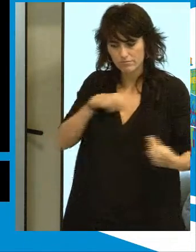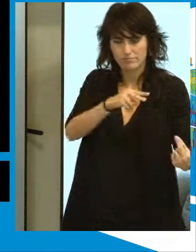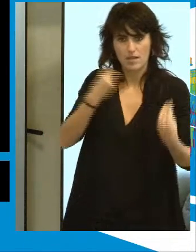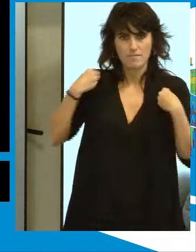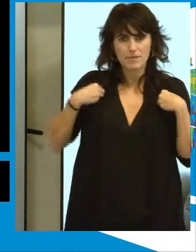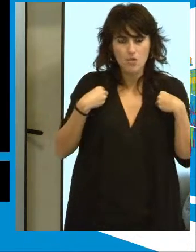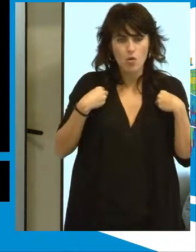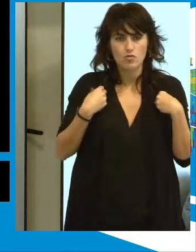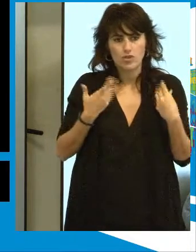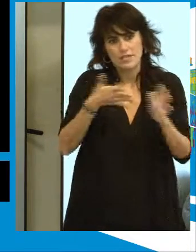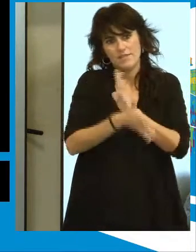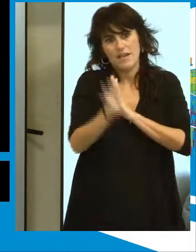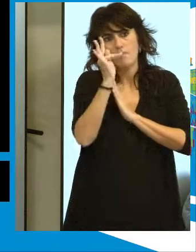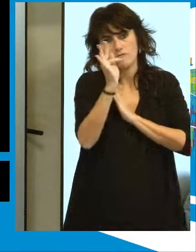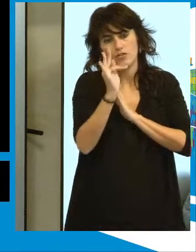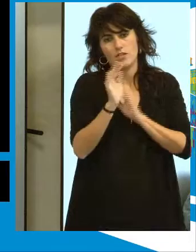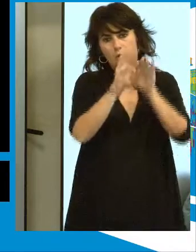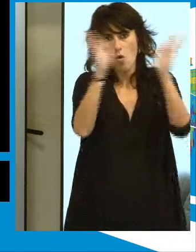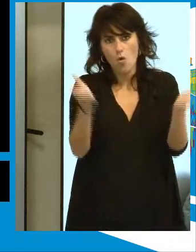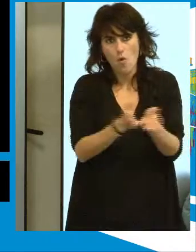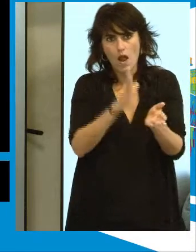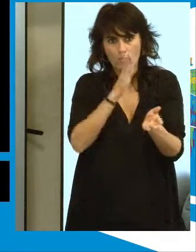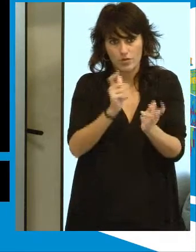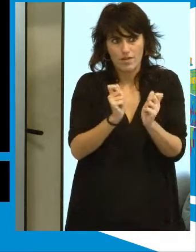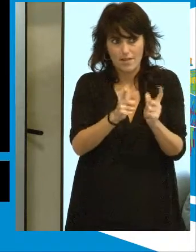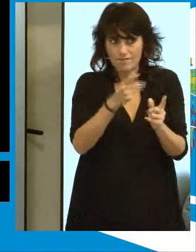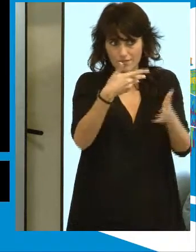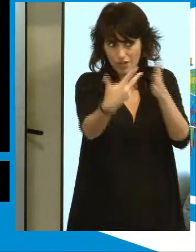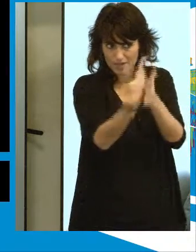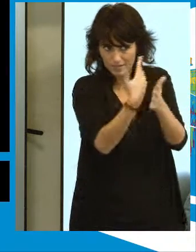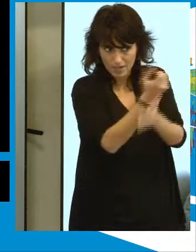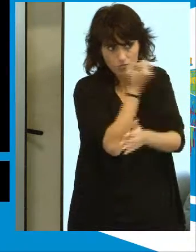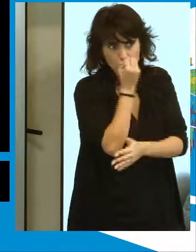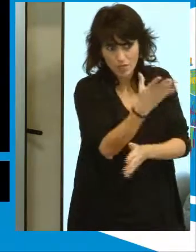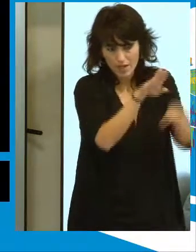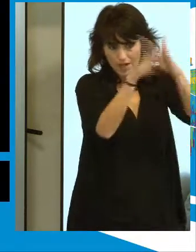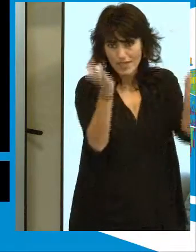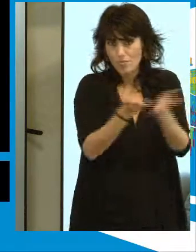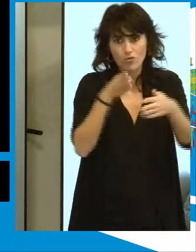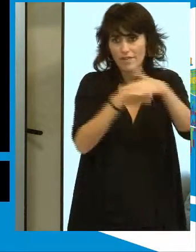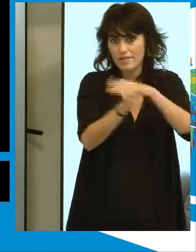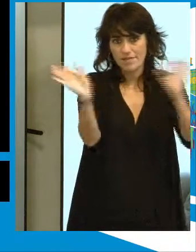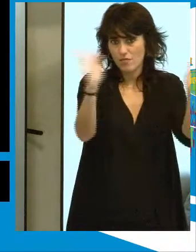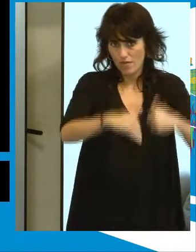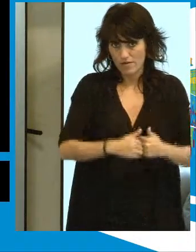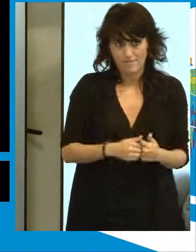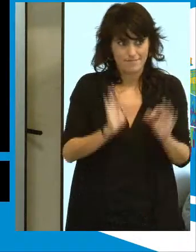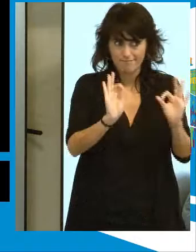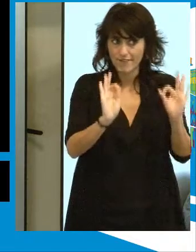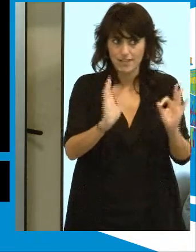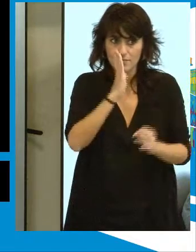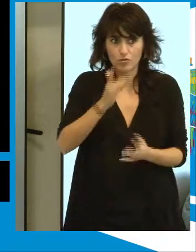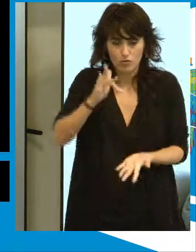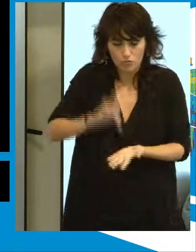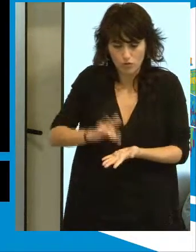eso sí que beneficia a nivel global, porque automatiza, porque lo has definido muy bien, es que el mundo no está accesible. Es así, por eso